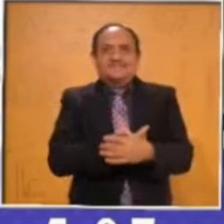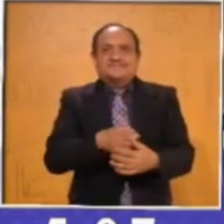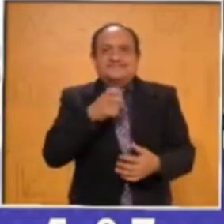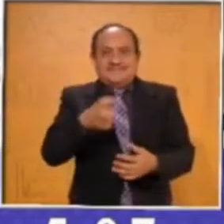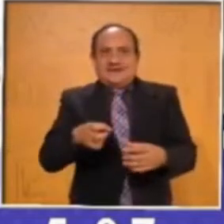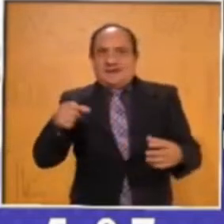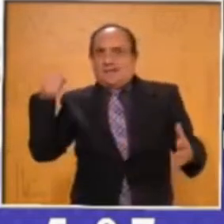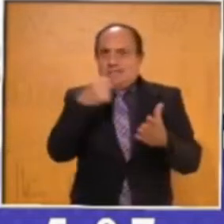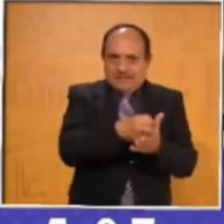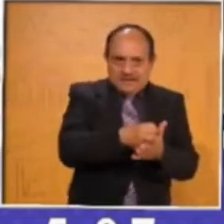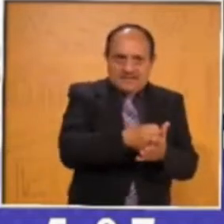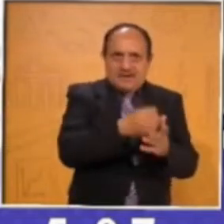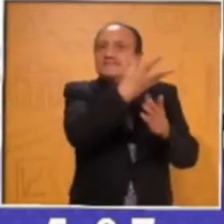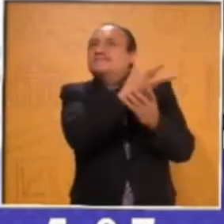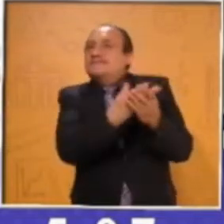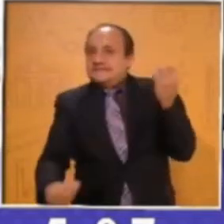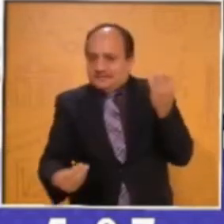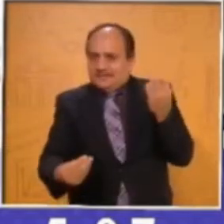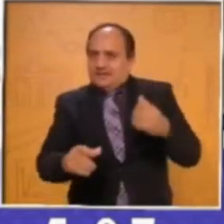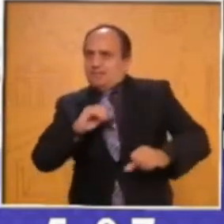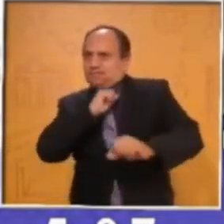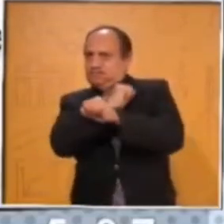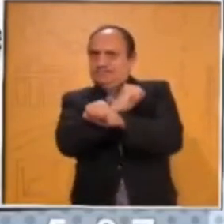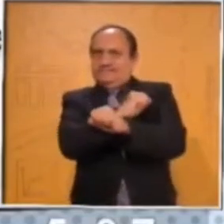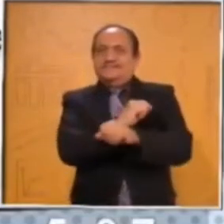sabía escaparse, tenía muy buena defensa.